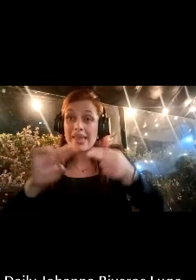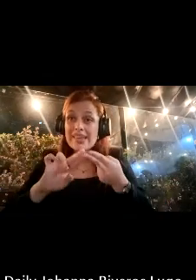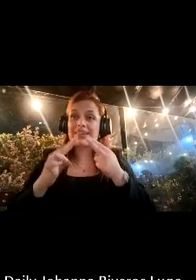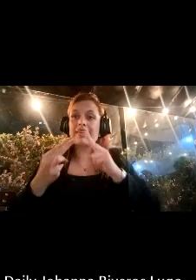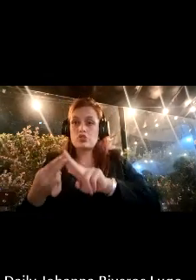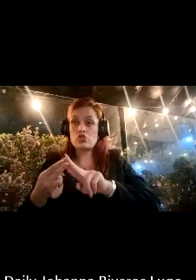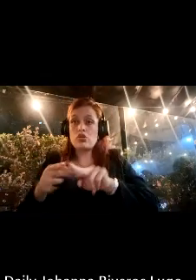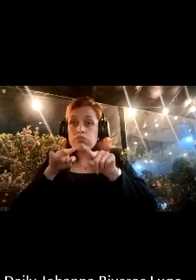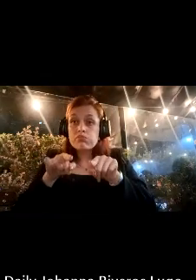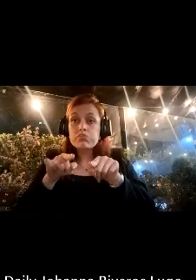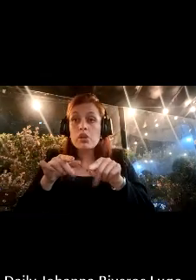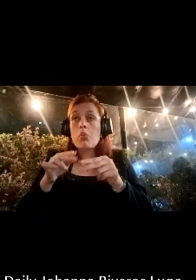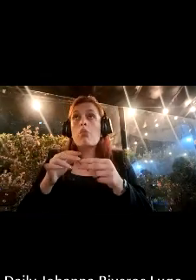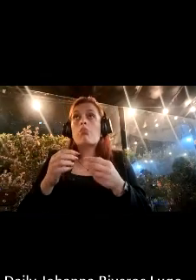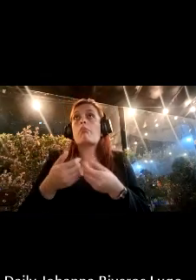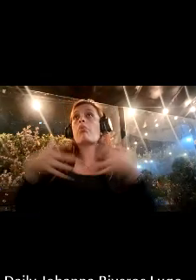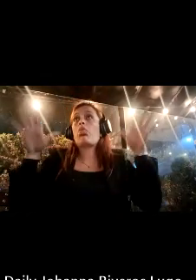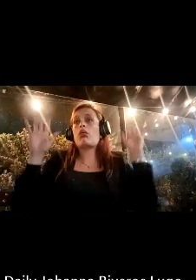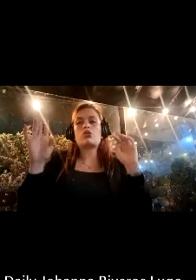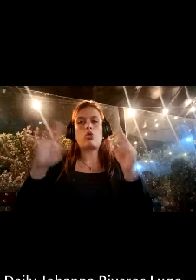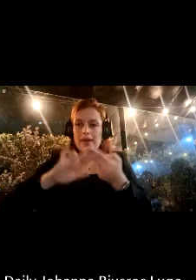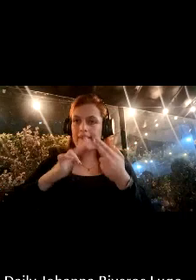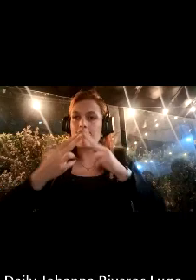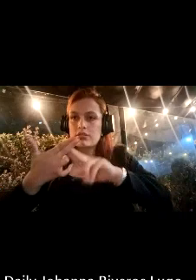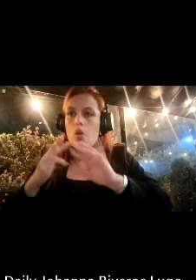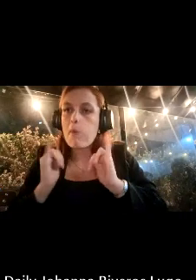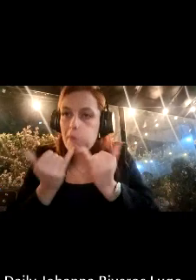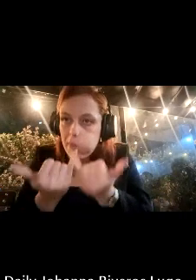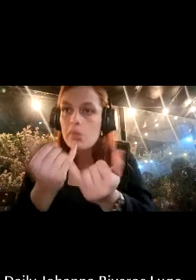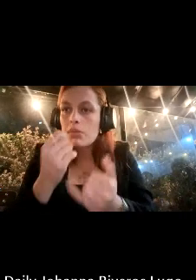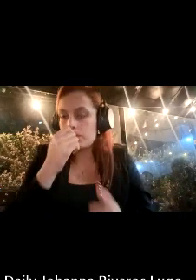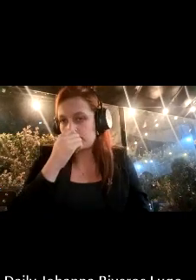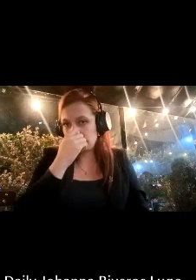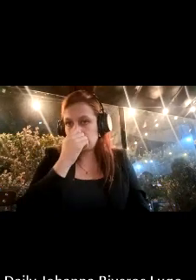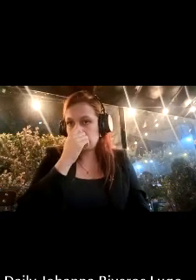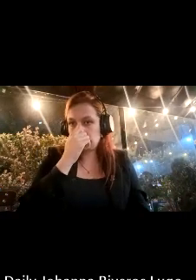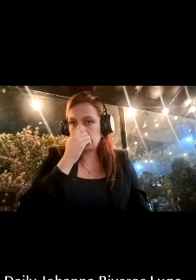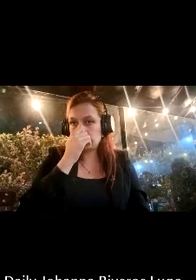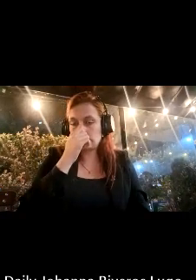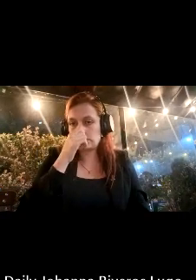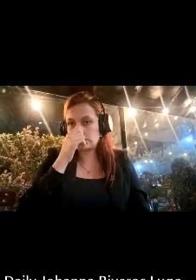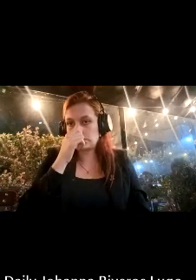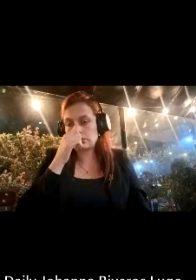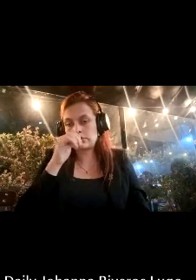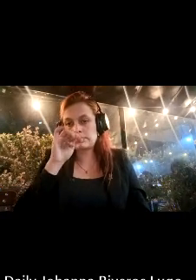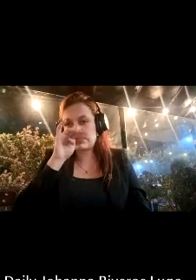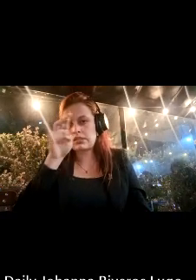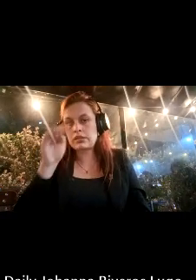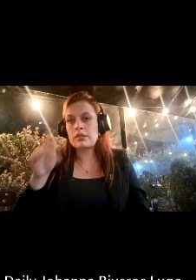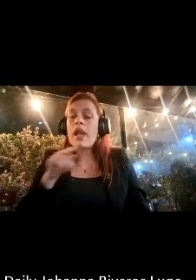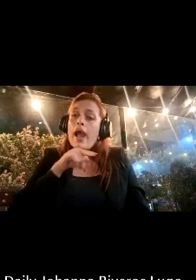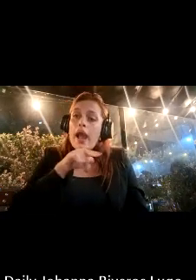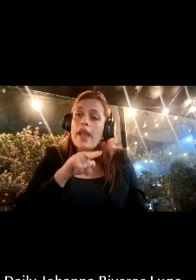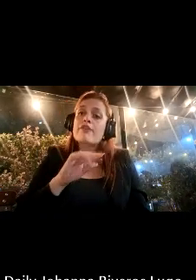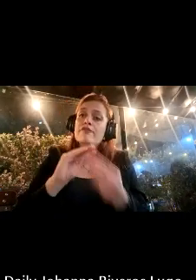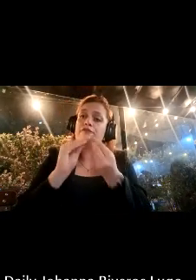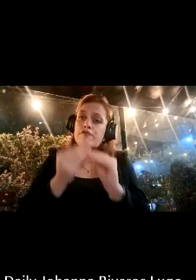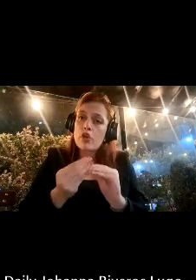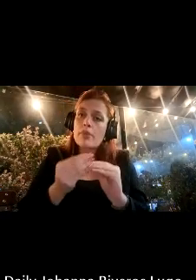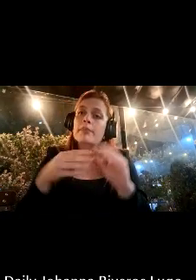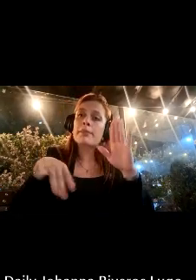diferentes puntos de vista de los observadores. En este campo, digamos que es un campo